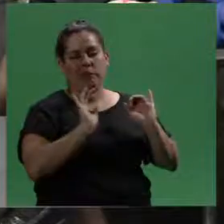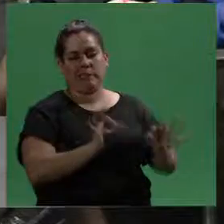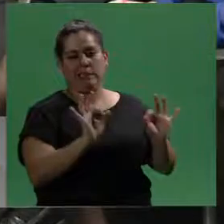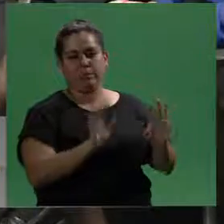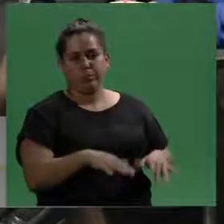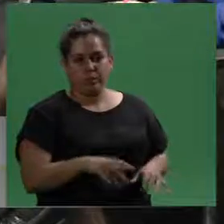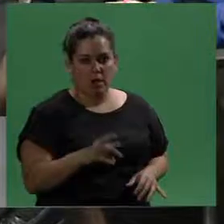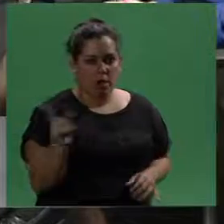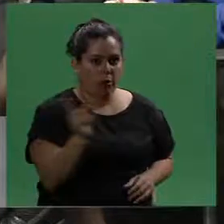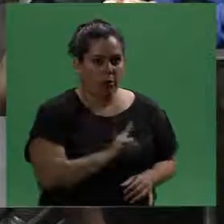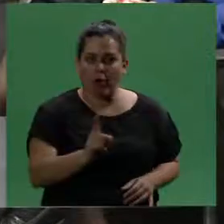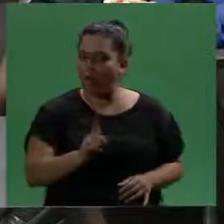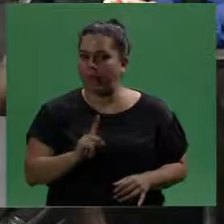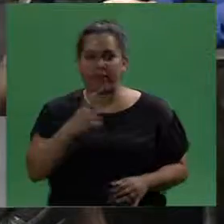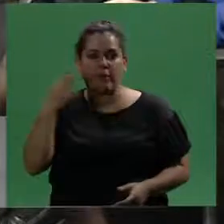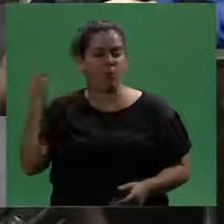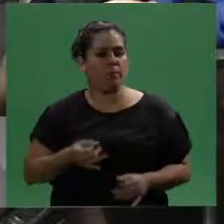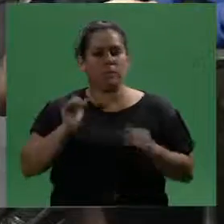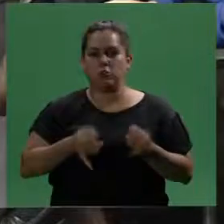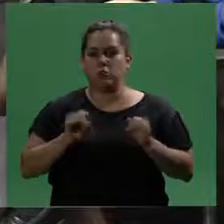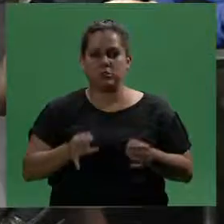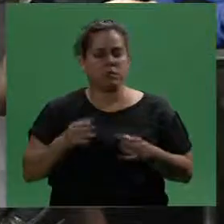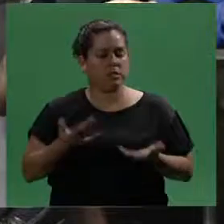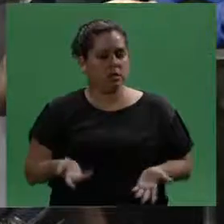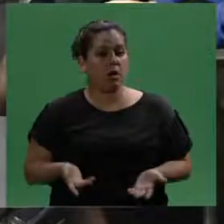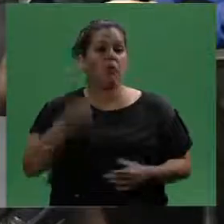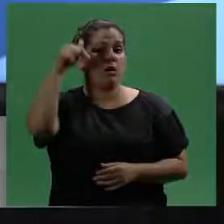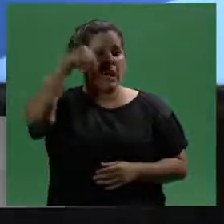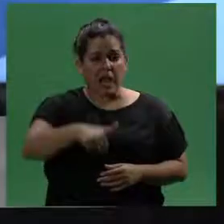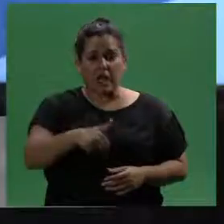Pero me parece que apuntarlo indiferencia social. Desde la sensibilidad.